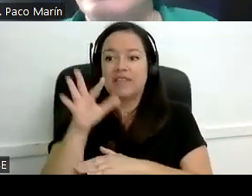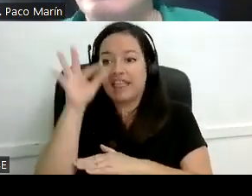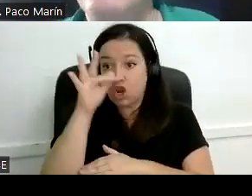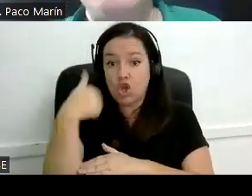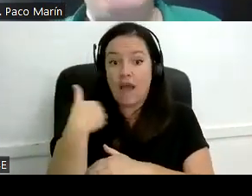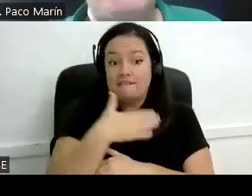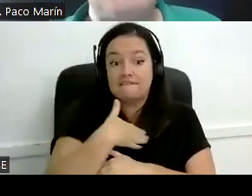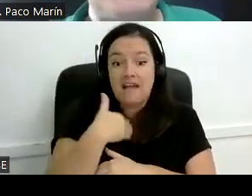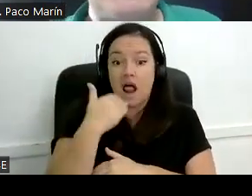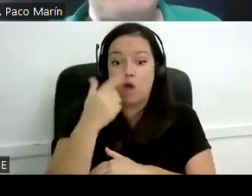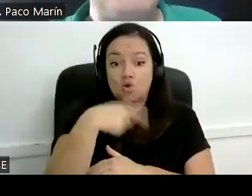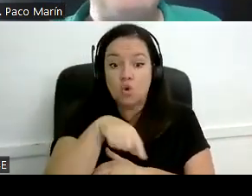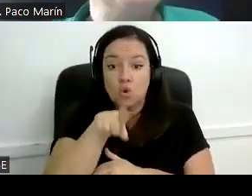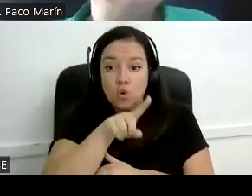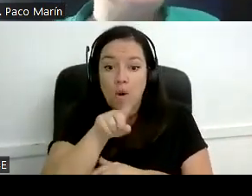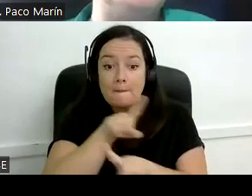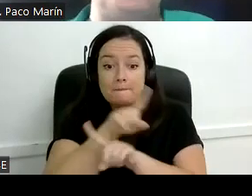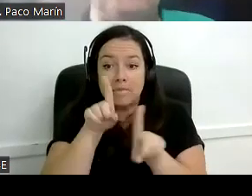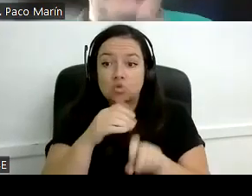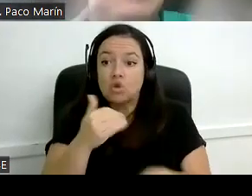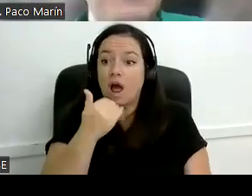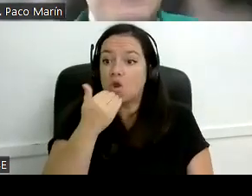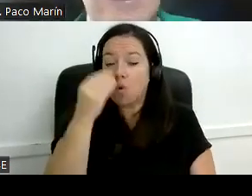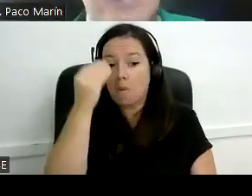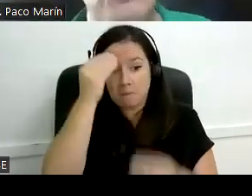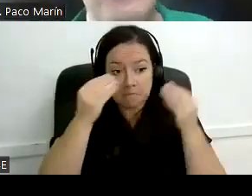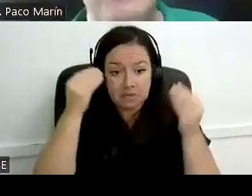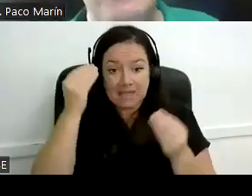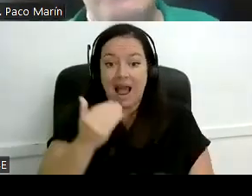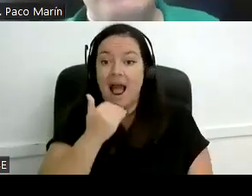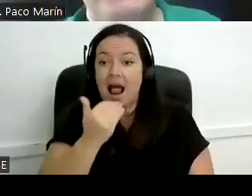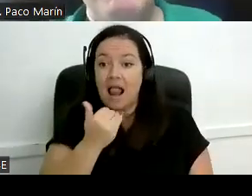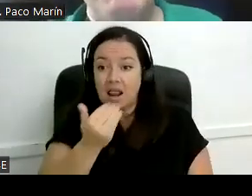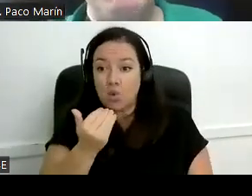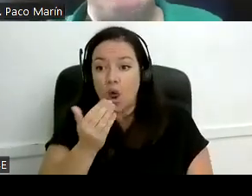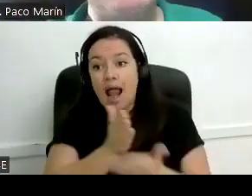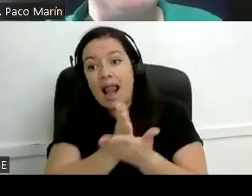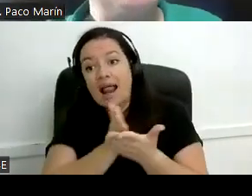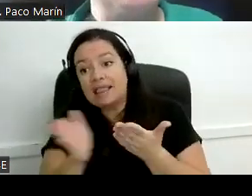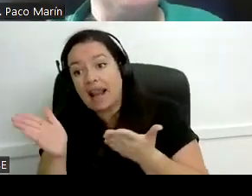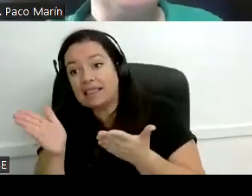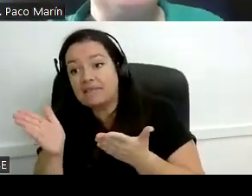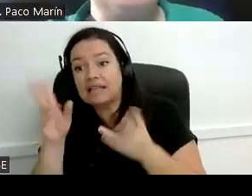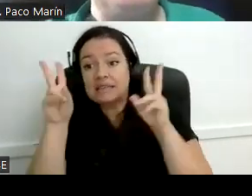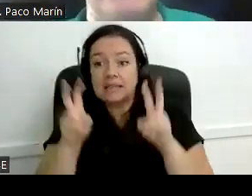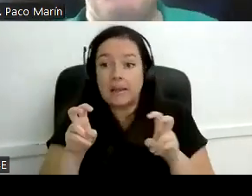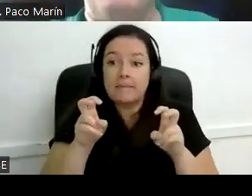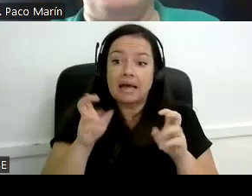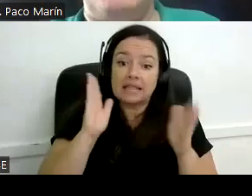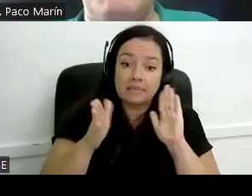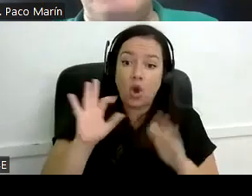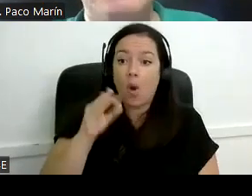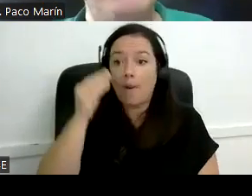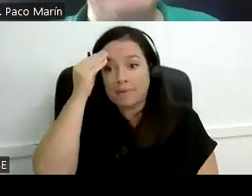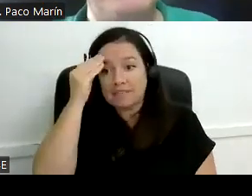si queríais comentar alguna pregunta, si se os ocurre alguna alternativa a nivel de tratamiento, si pensáis que